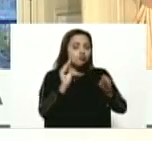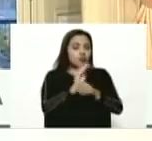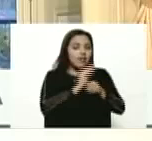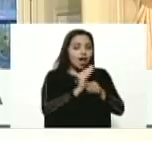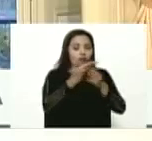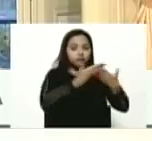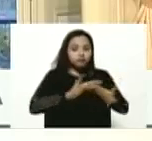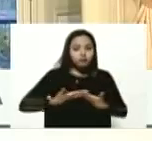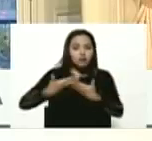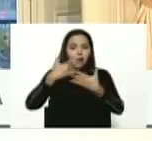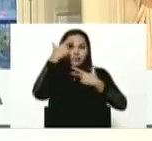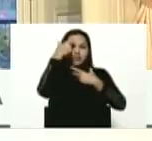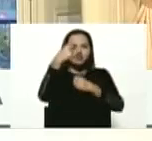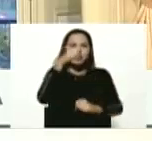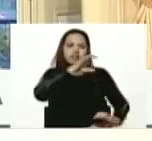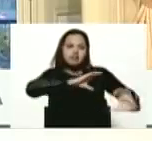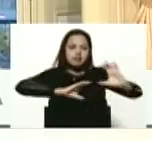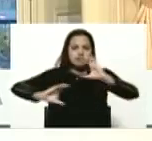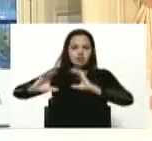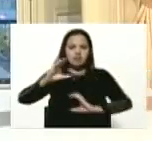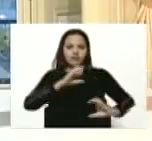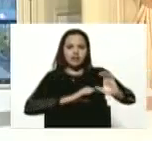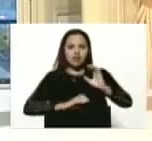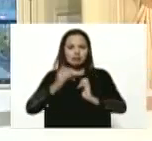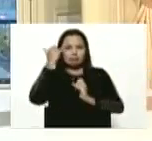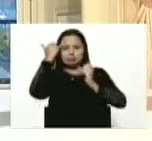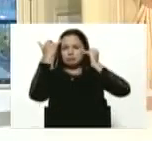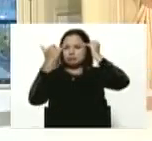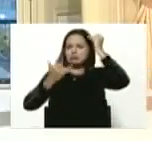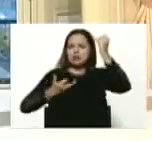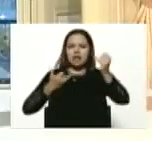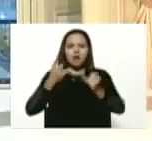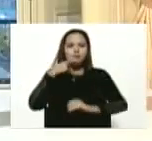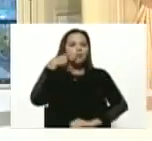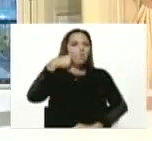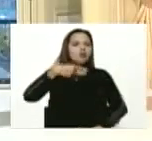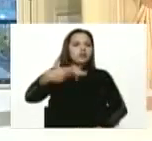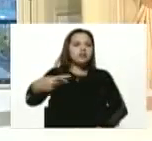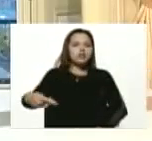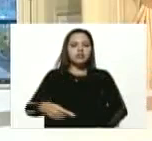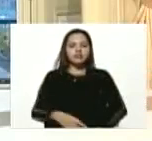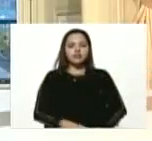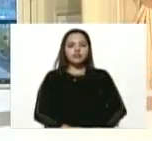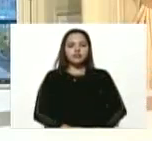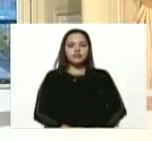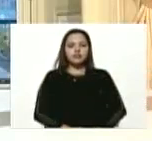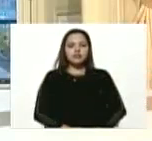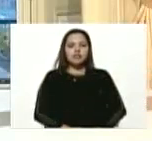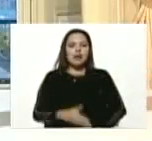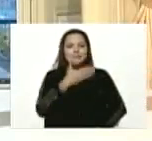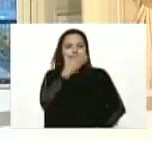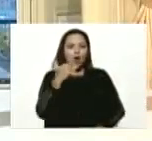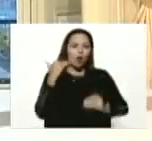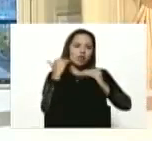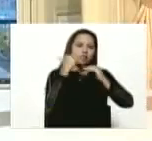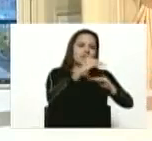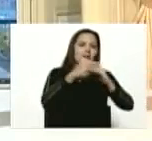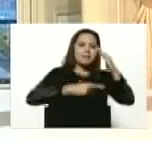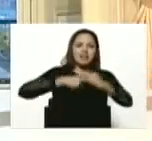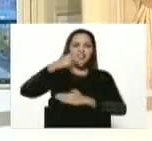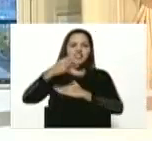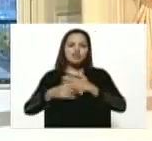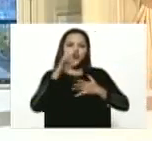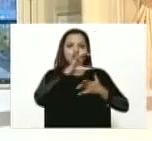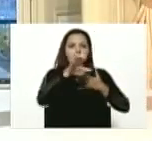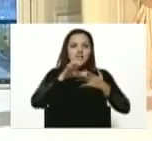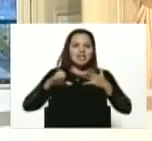profesional, científica, ideológica, política, del mayor nivel de la planificación